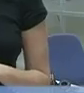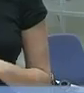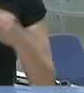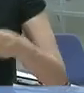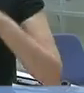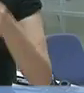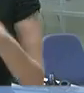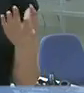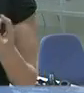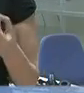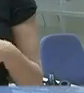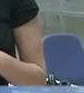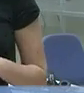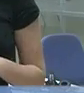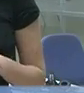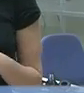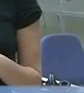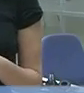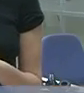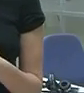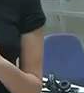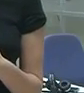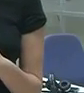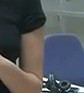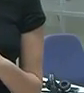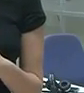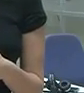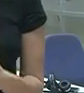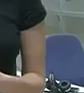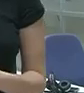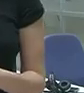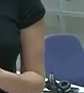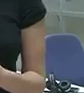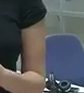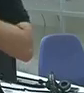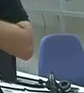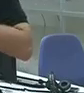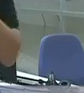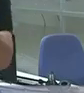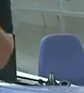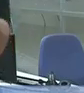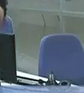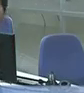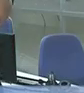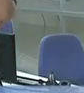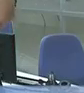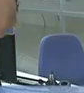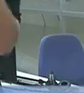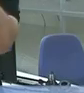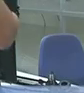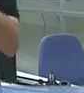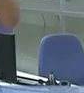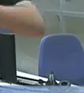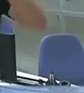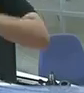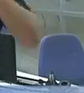...que dar la información... ...como si fuésemos el periodista... ...y no tener un vocabulario muy coloquial. Porque no todas las personas... ...que tienen una discapacidad